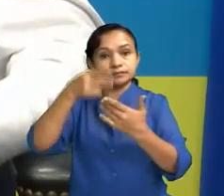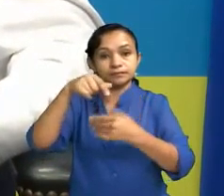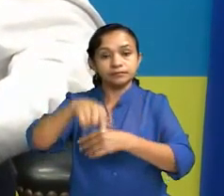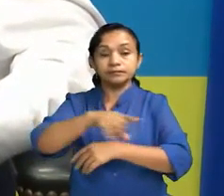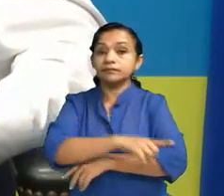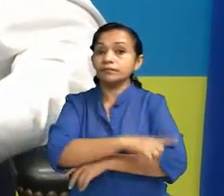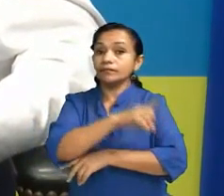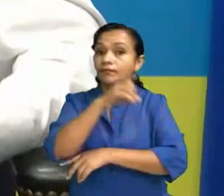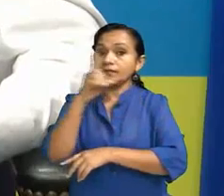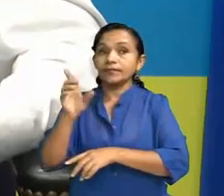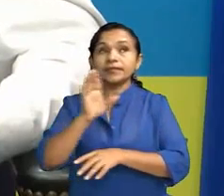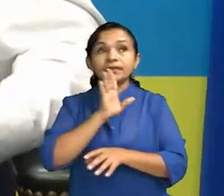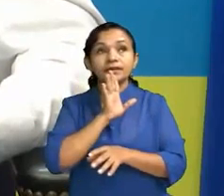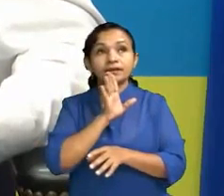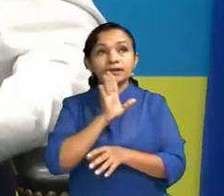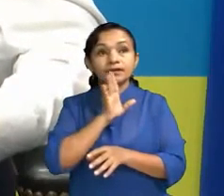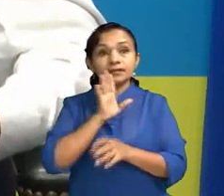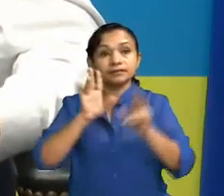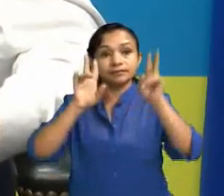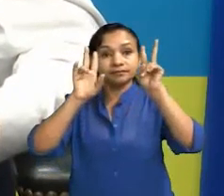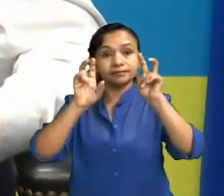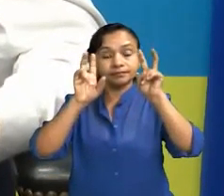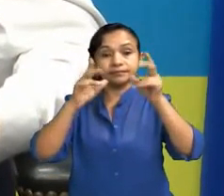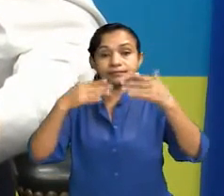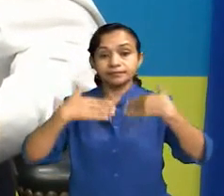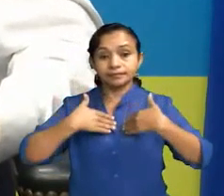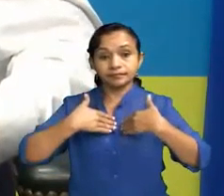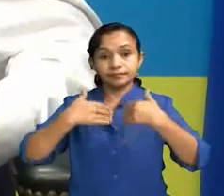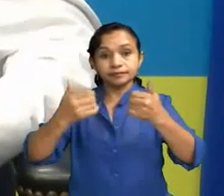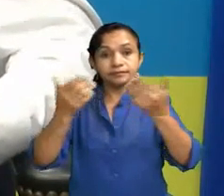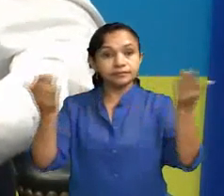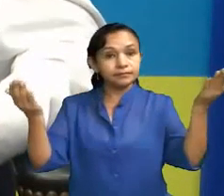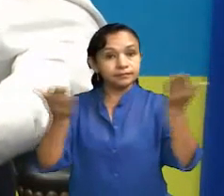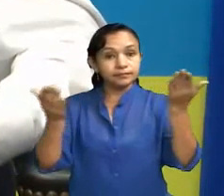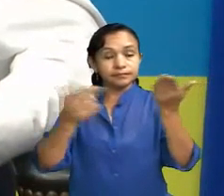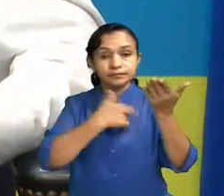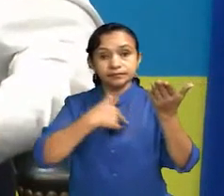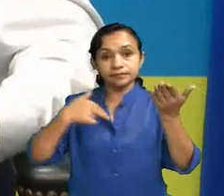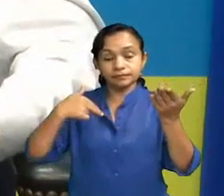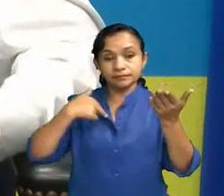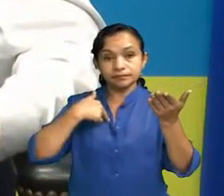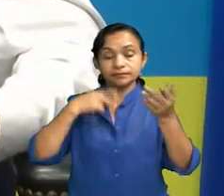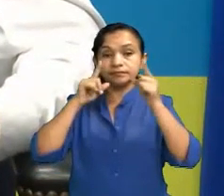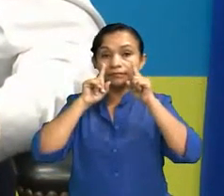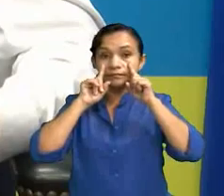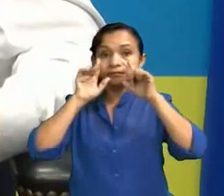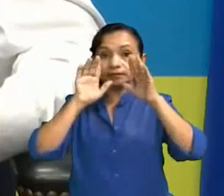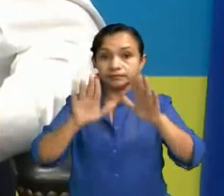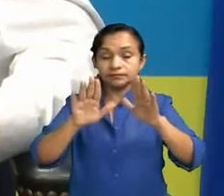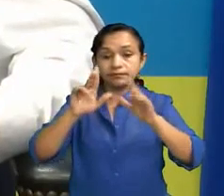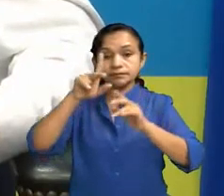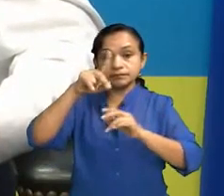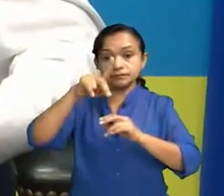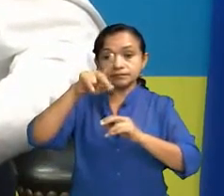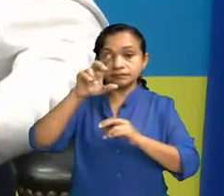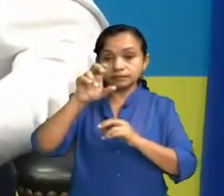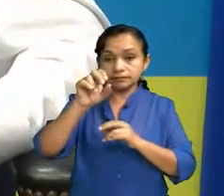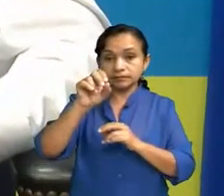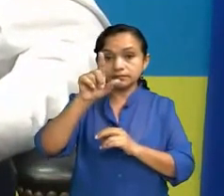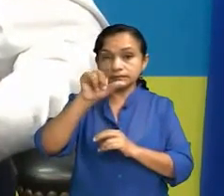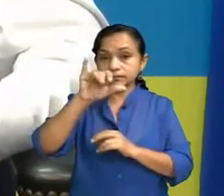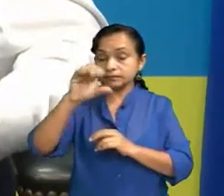vamos a estar hablando sobre el sistema de salud y las acciones que realiza para la prevención de la poliomielitis.